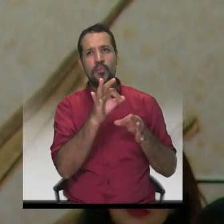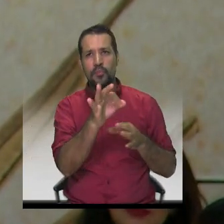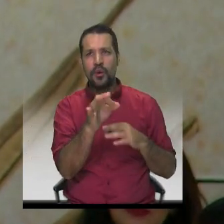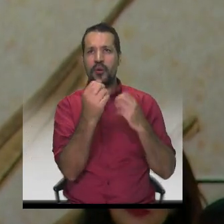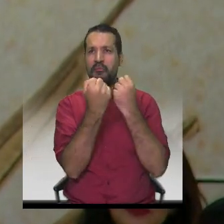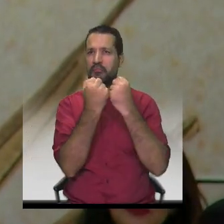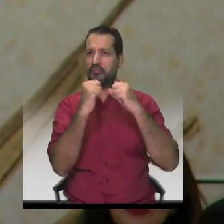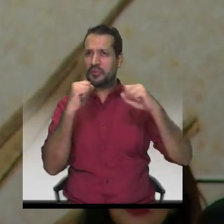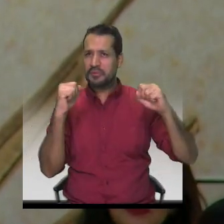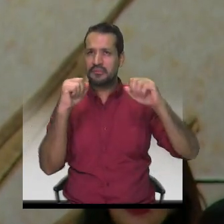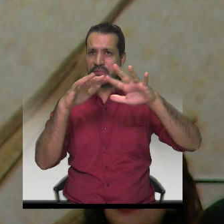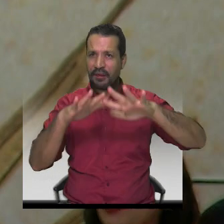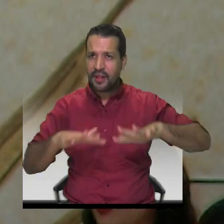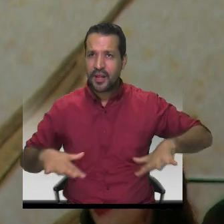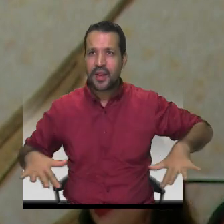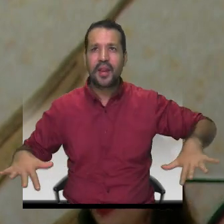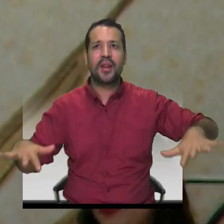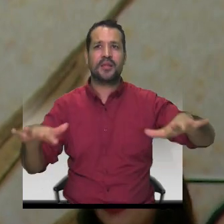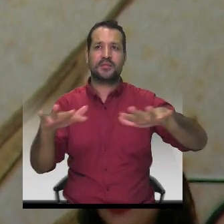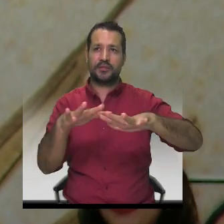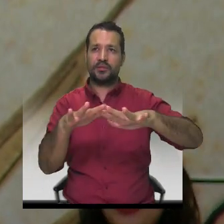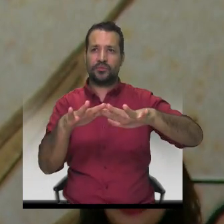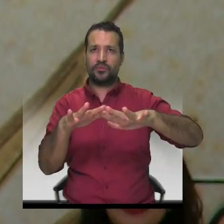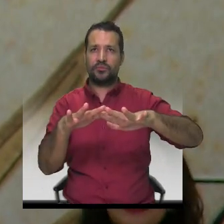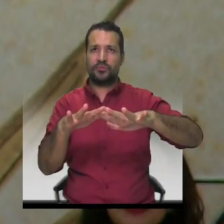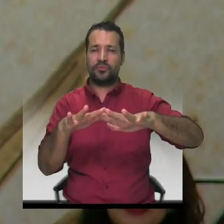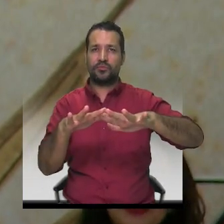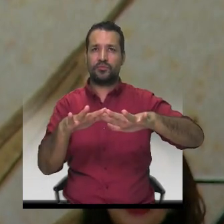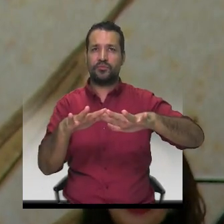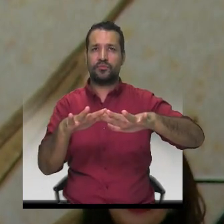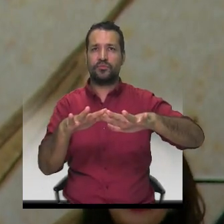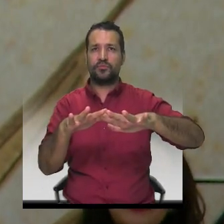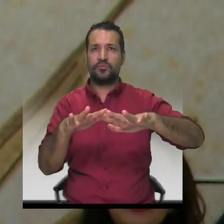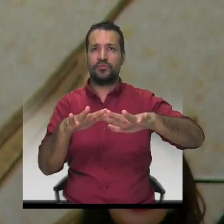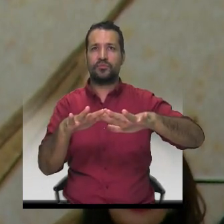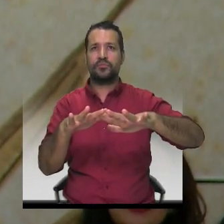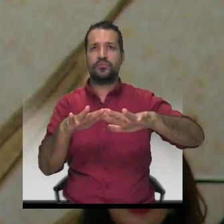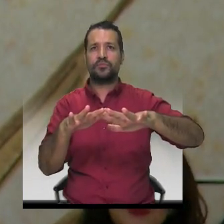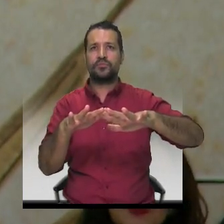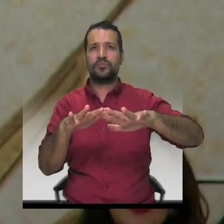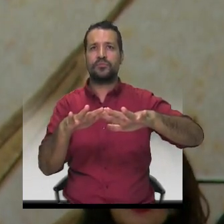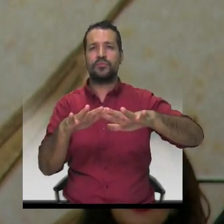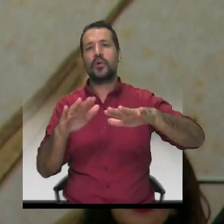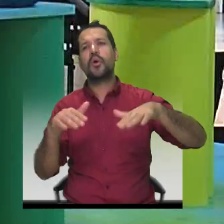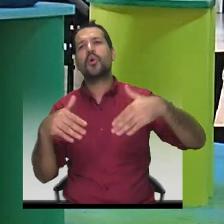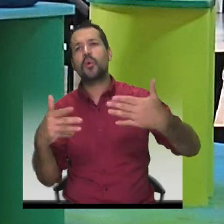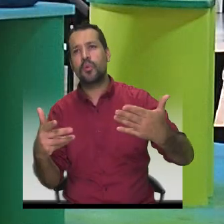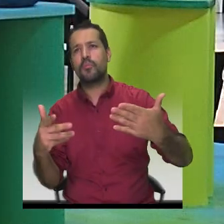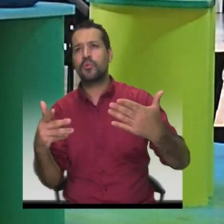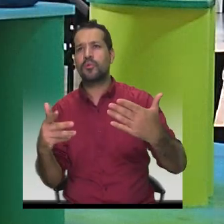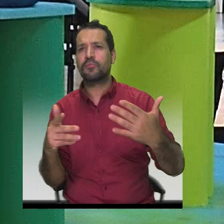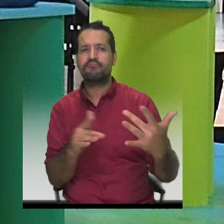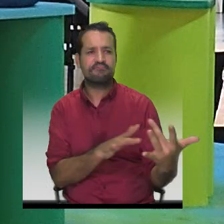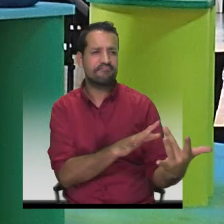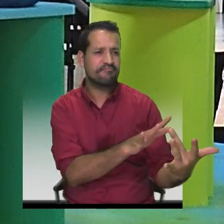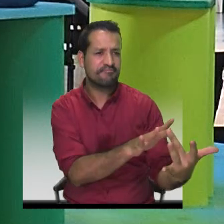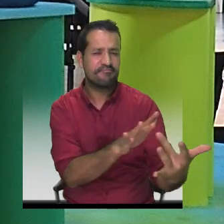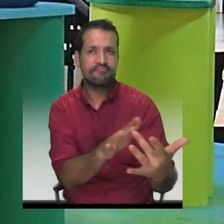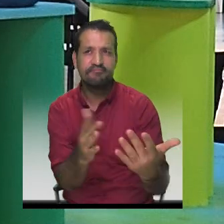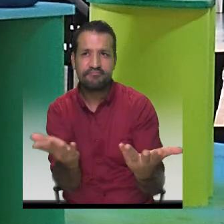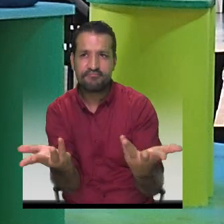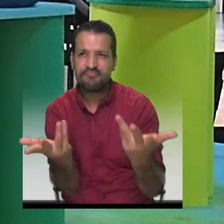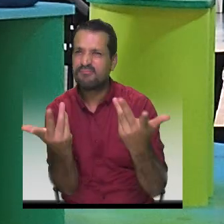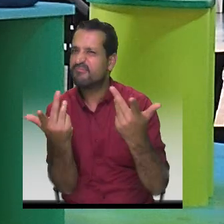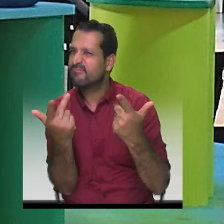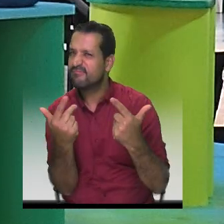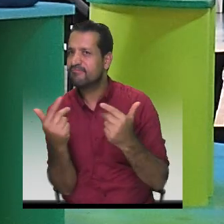la zona, lo que deberían hacer cuando deberíamos de alguna manera acercarnos a escuchar para ver cómo